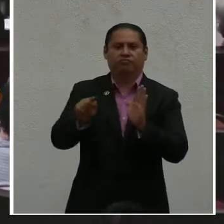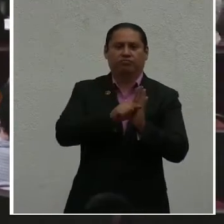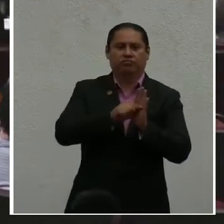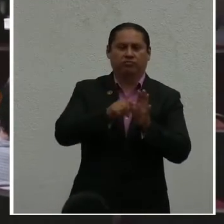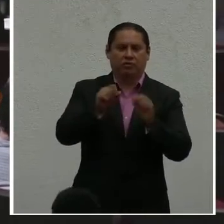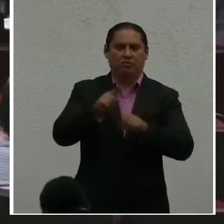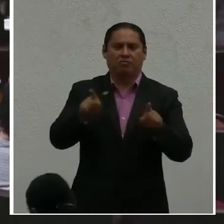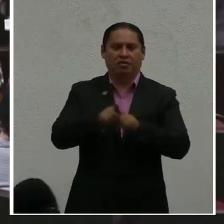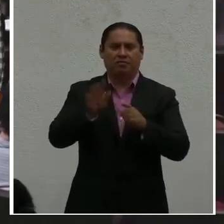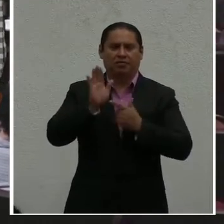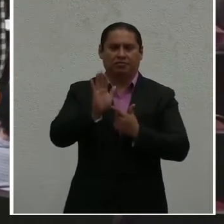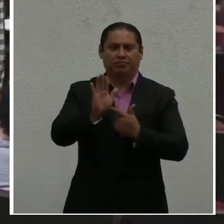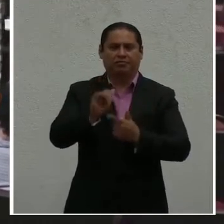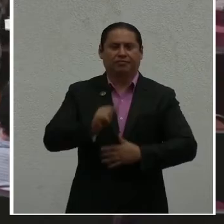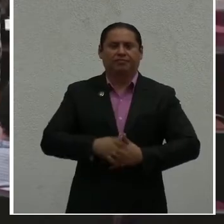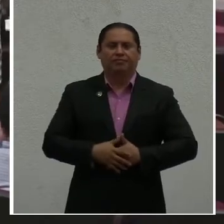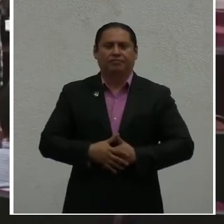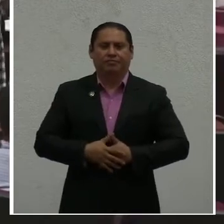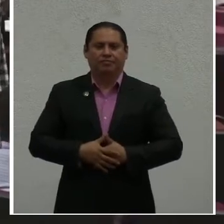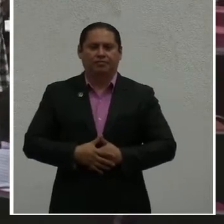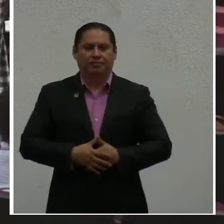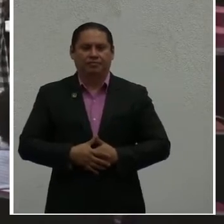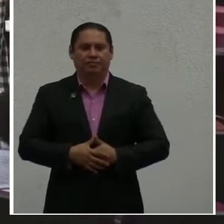se discute.